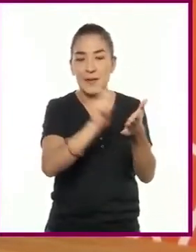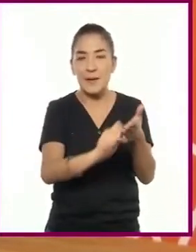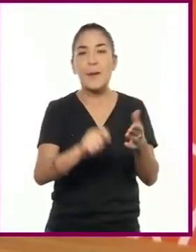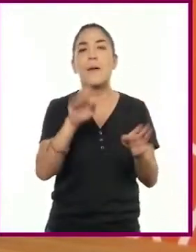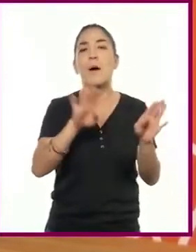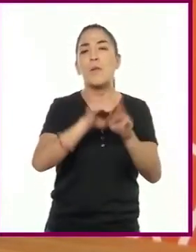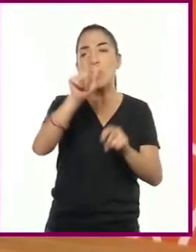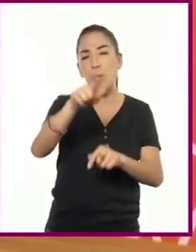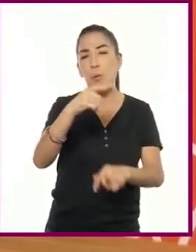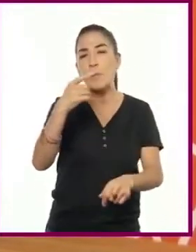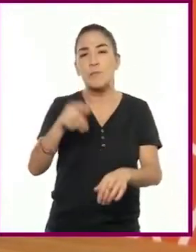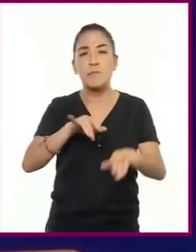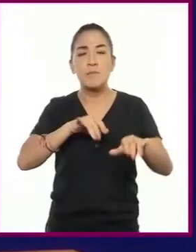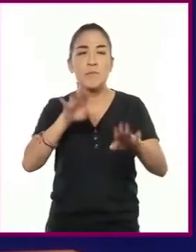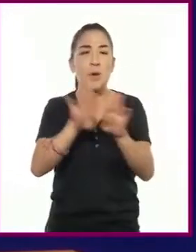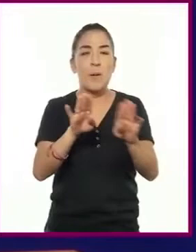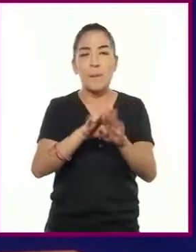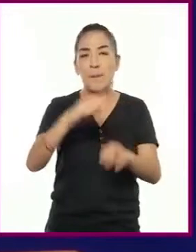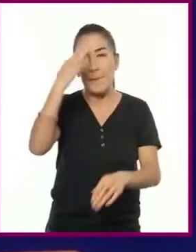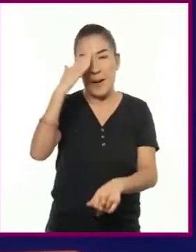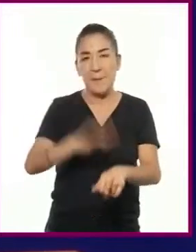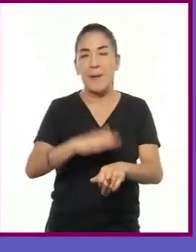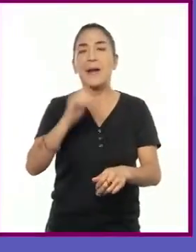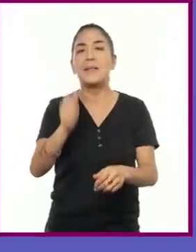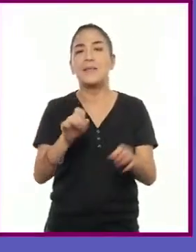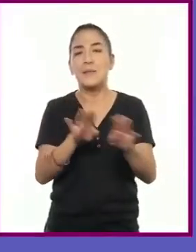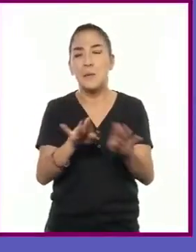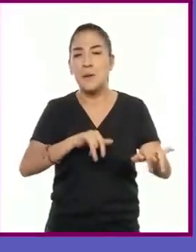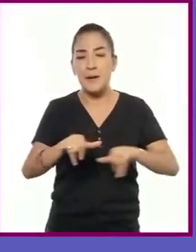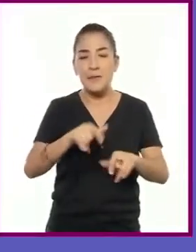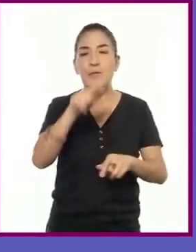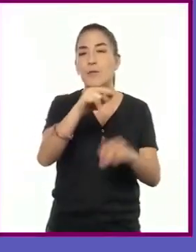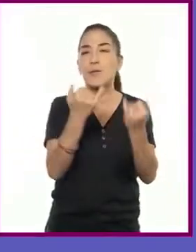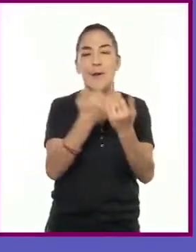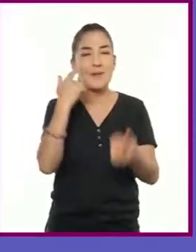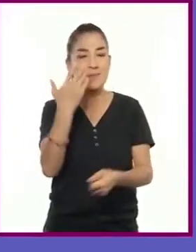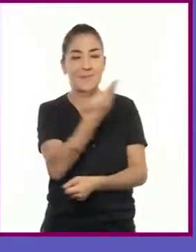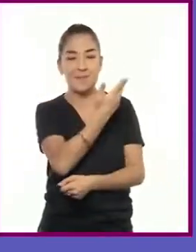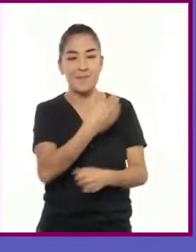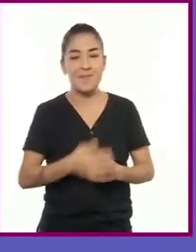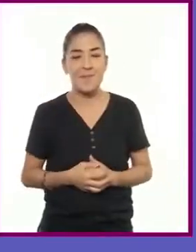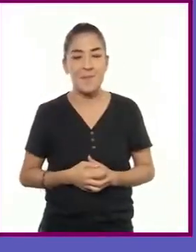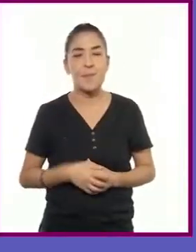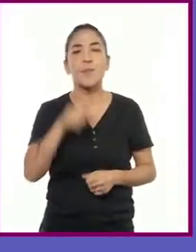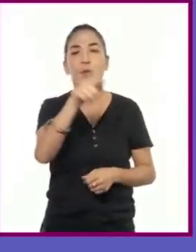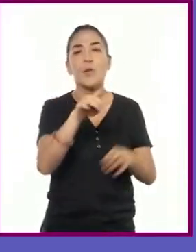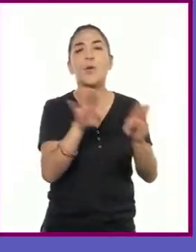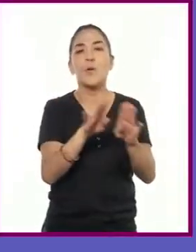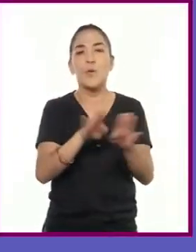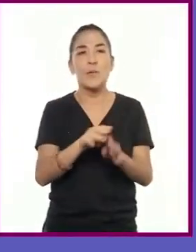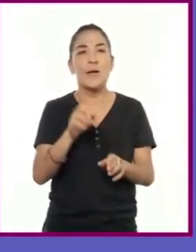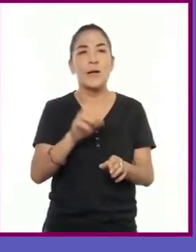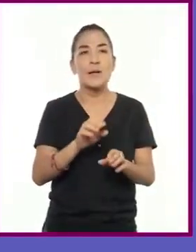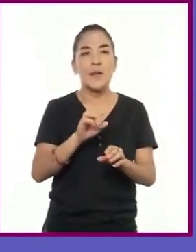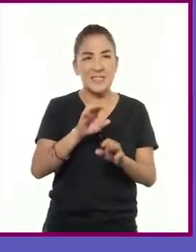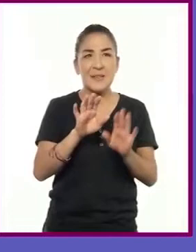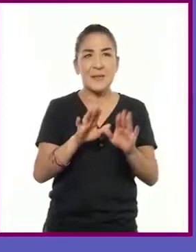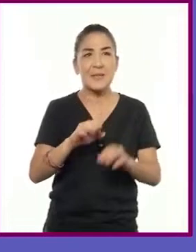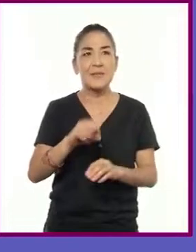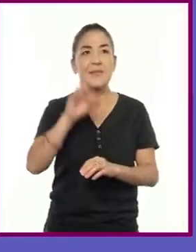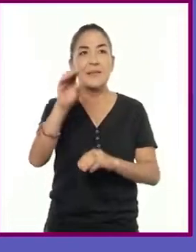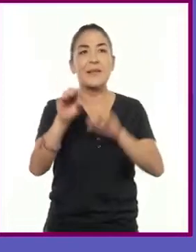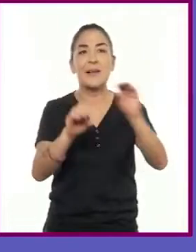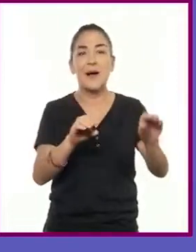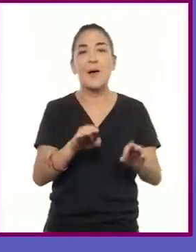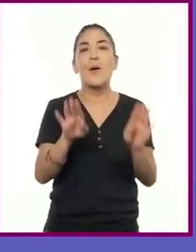mapa mental a medida que transcurra la sesión. Hagan un esquema sencillo como este en el que pueden ir anotando ideas en torno a